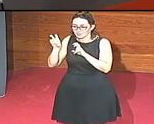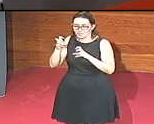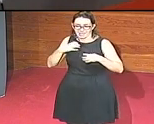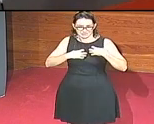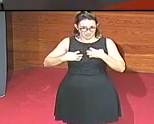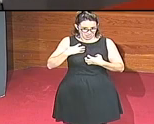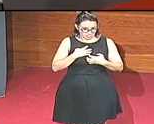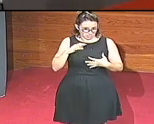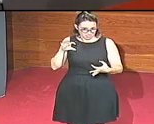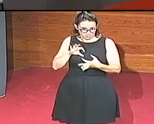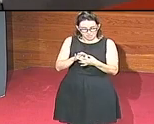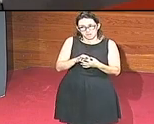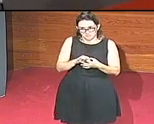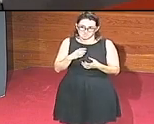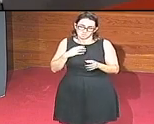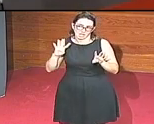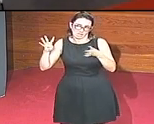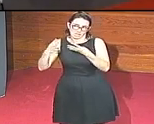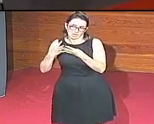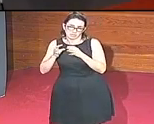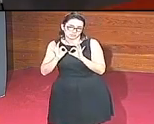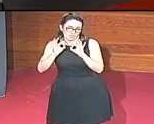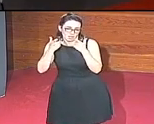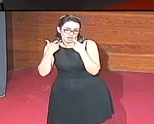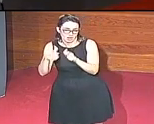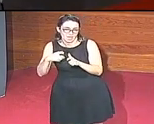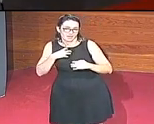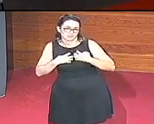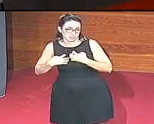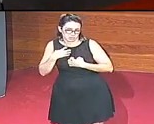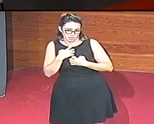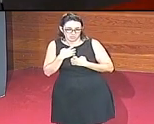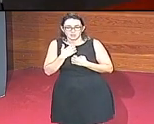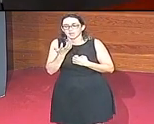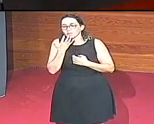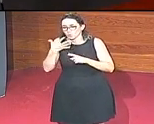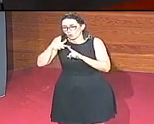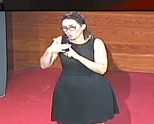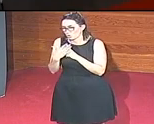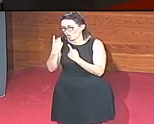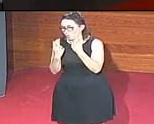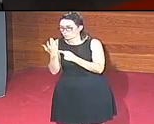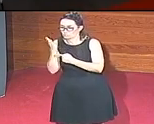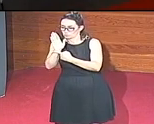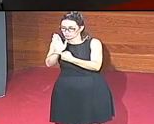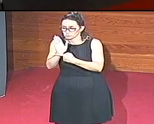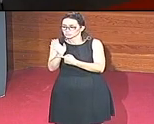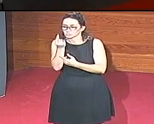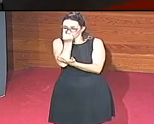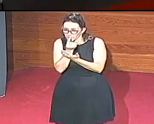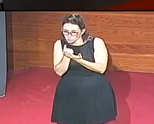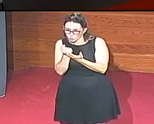monto un especial en internet sobre la ansiedad sobre casos concretos de esta enfermedad pues hago ilustraciones y las monto en